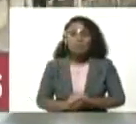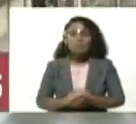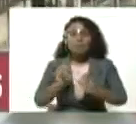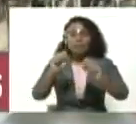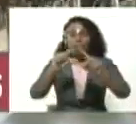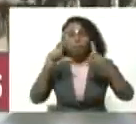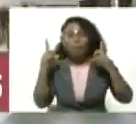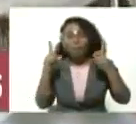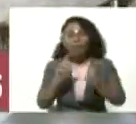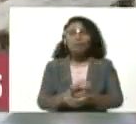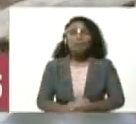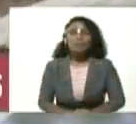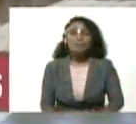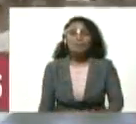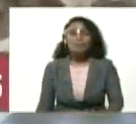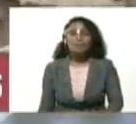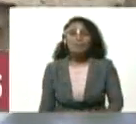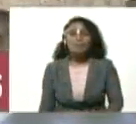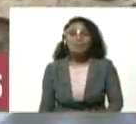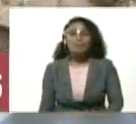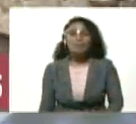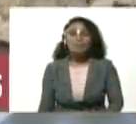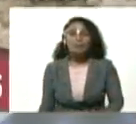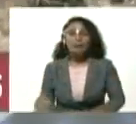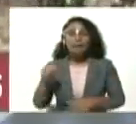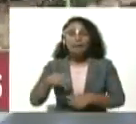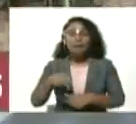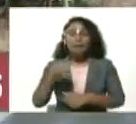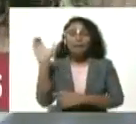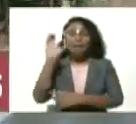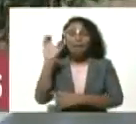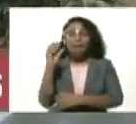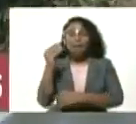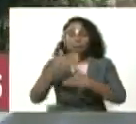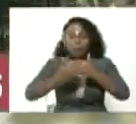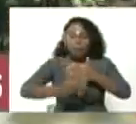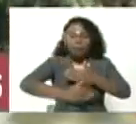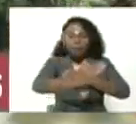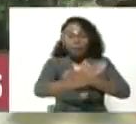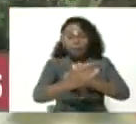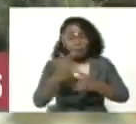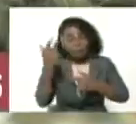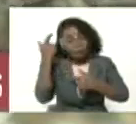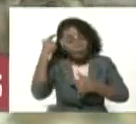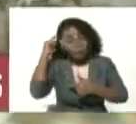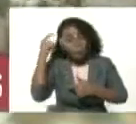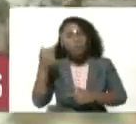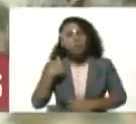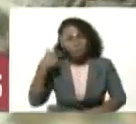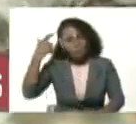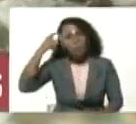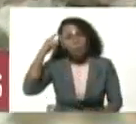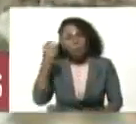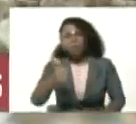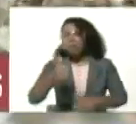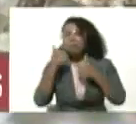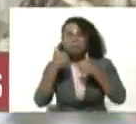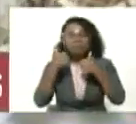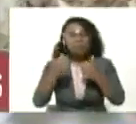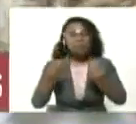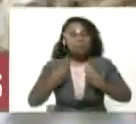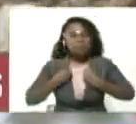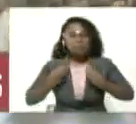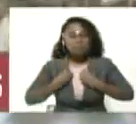Guaira, parte de Caracas y más allá. Recuerdo, lo recuerdo muy, muy vivo.